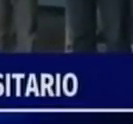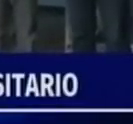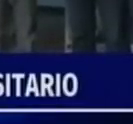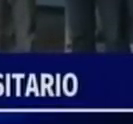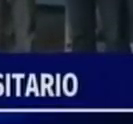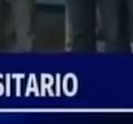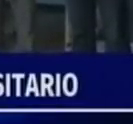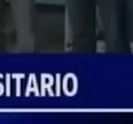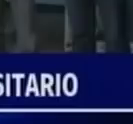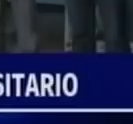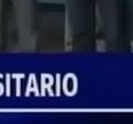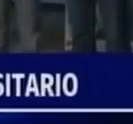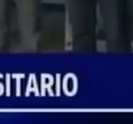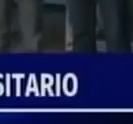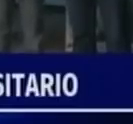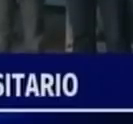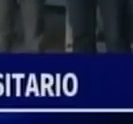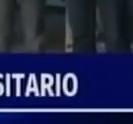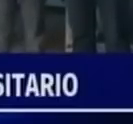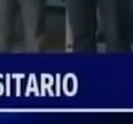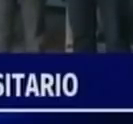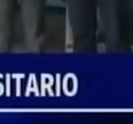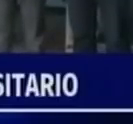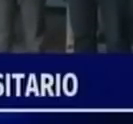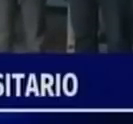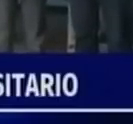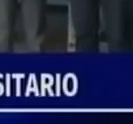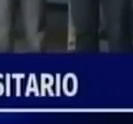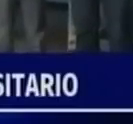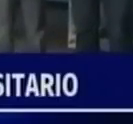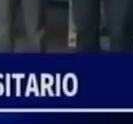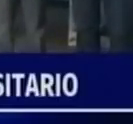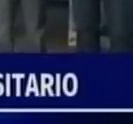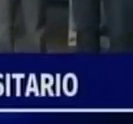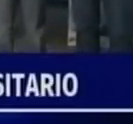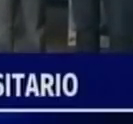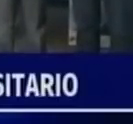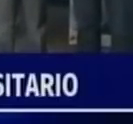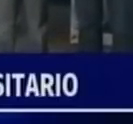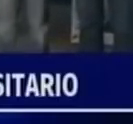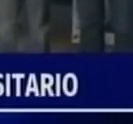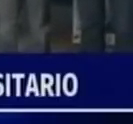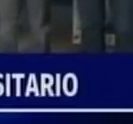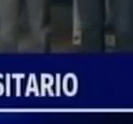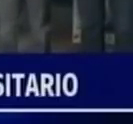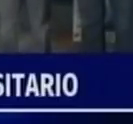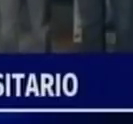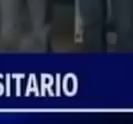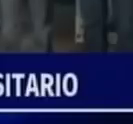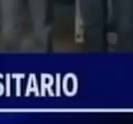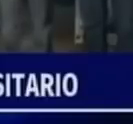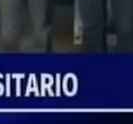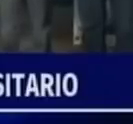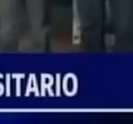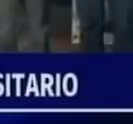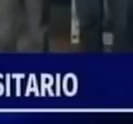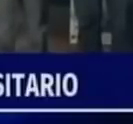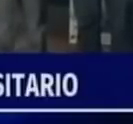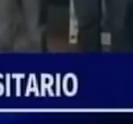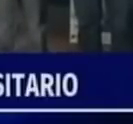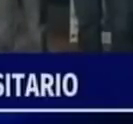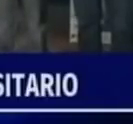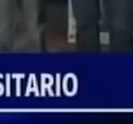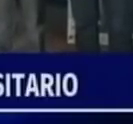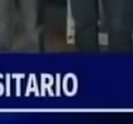importante las universidades como eslabón superior de la generación de conocimiento científico,